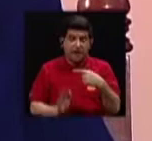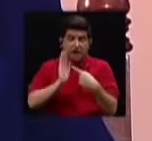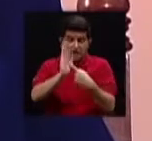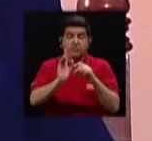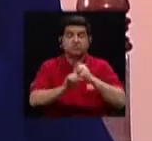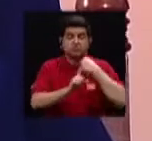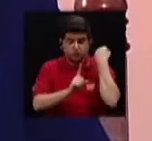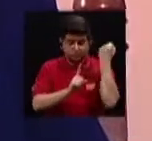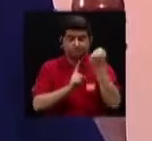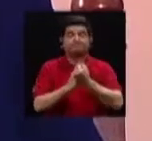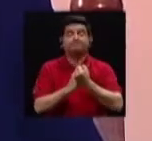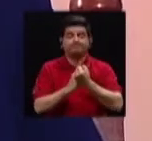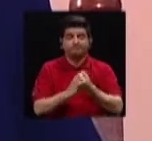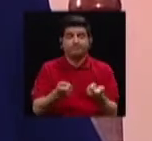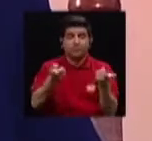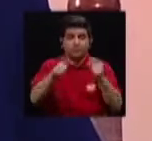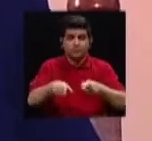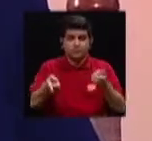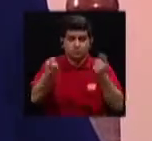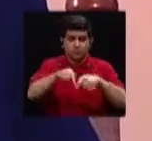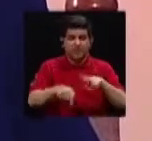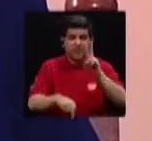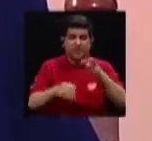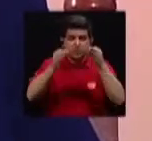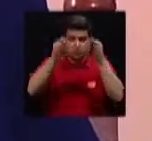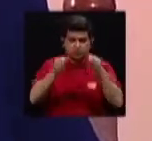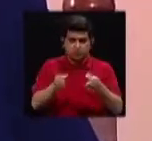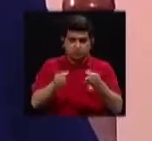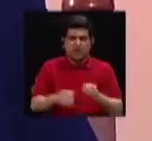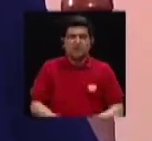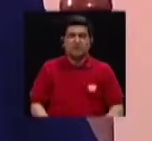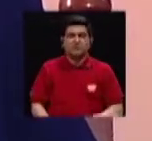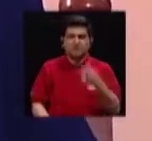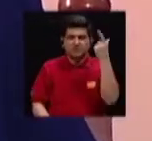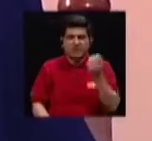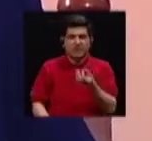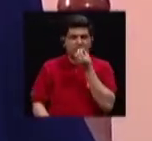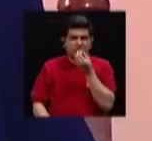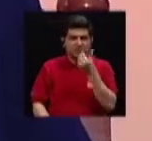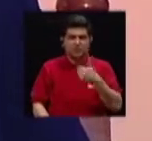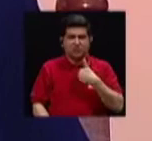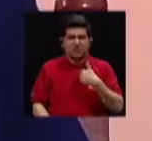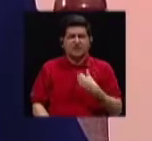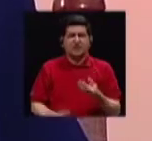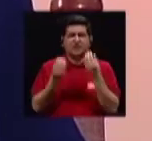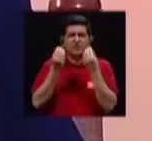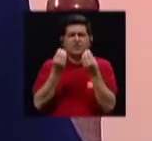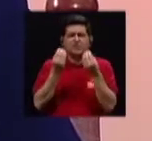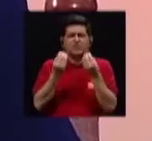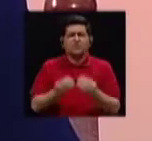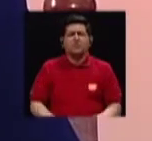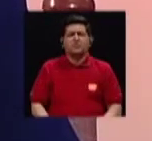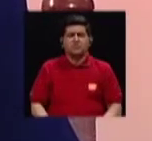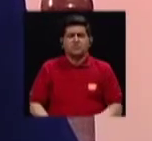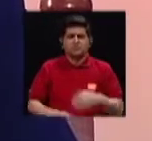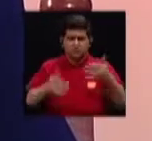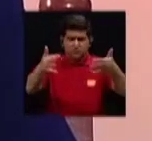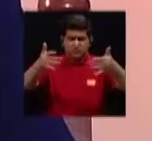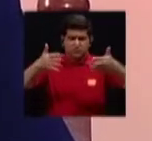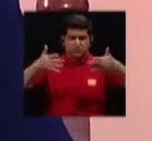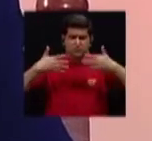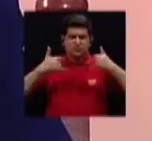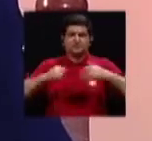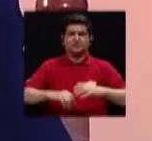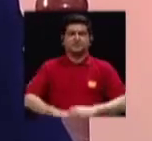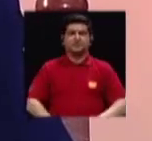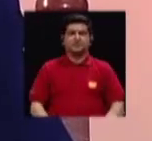situación que se estaba presentando en dos juzgados de pensiones alimentarias que tienen mucho circulante, o sea, mucho expediente.